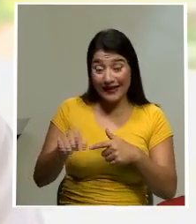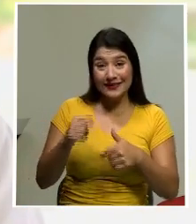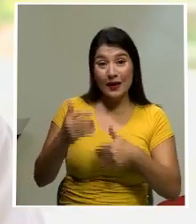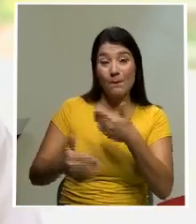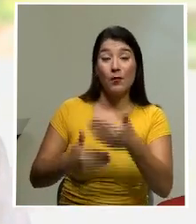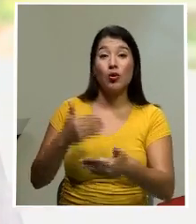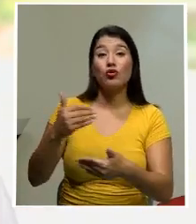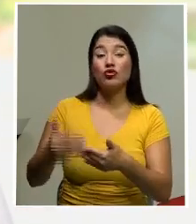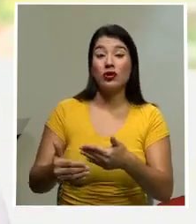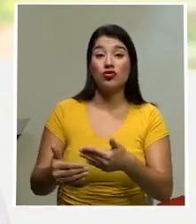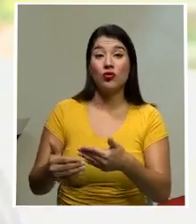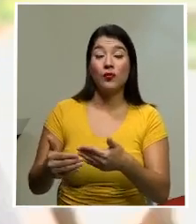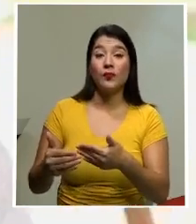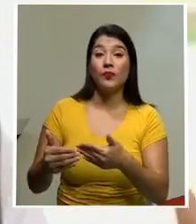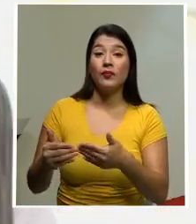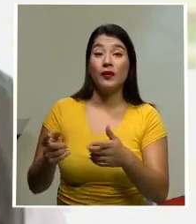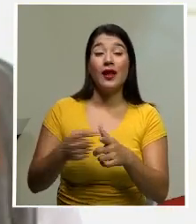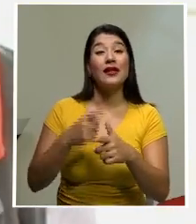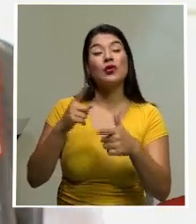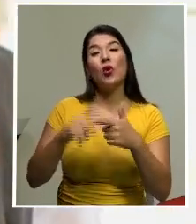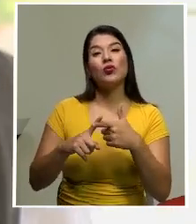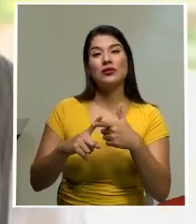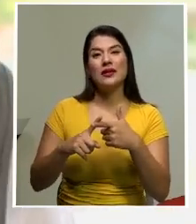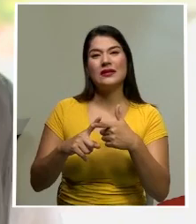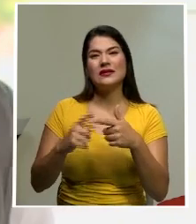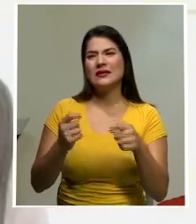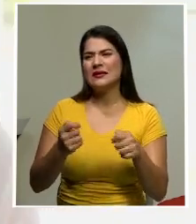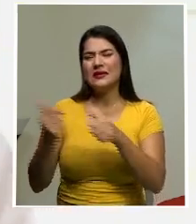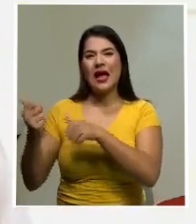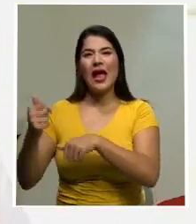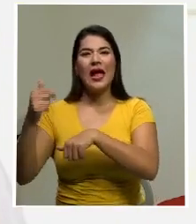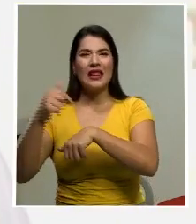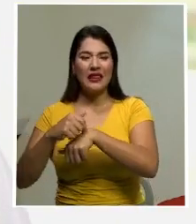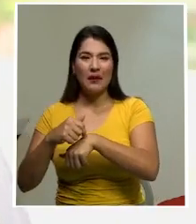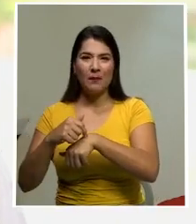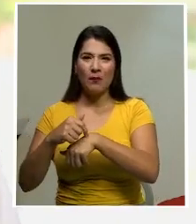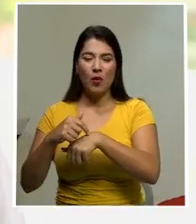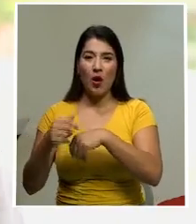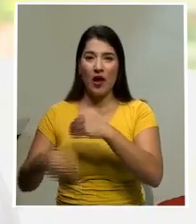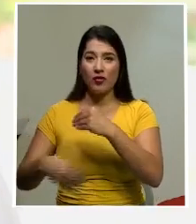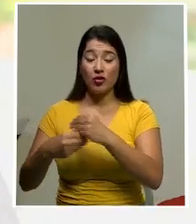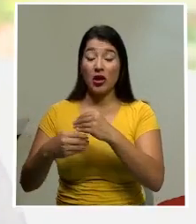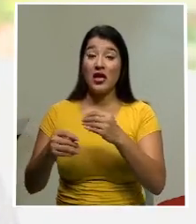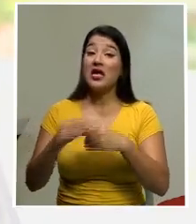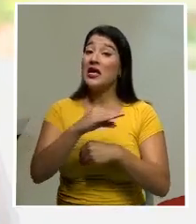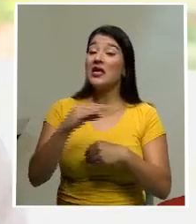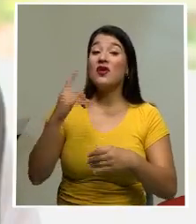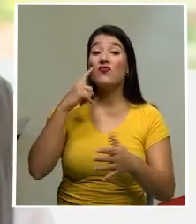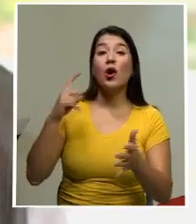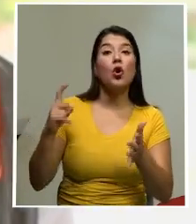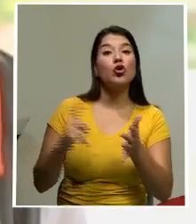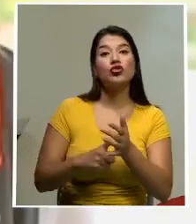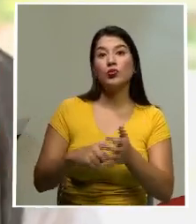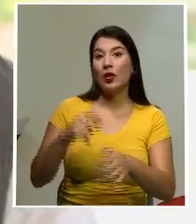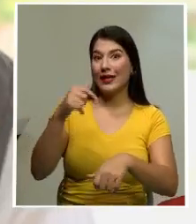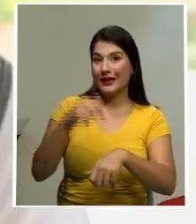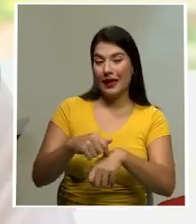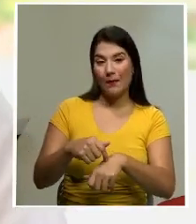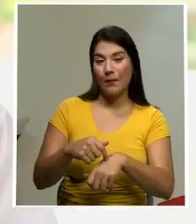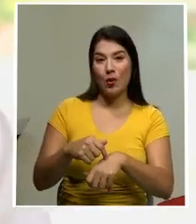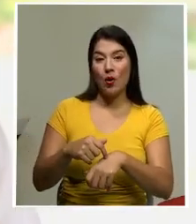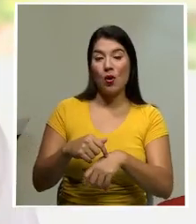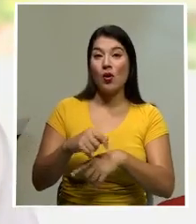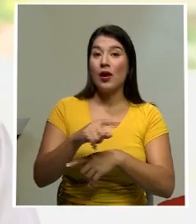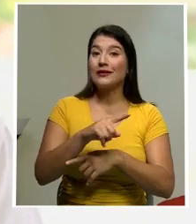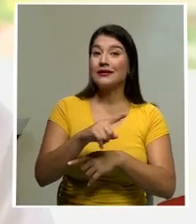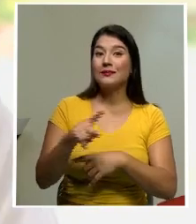se descontaron los plazos que eran imputables al contratista y se le estaba reconociendo los plazos no imputables al contratista, que con eso